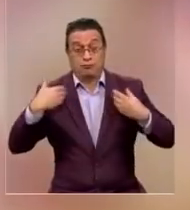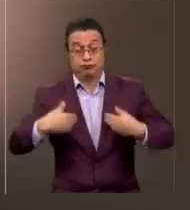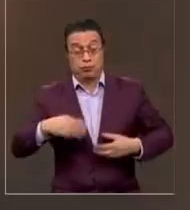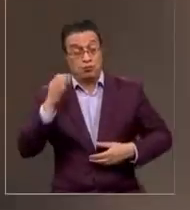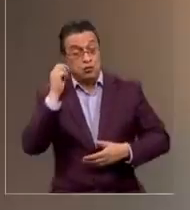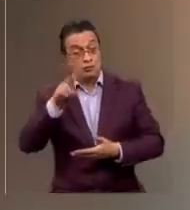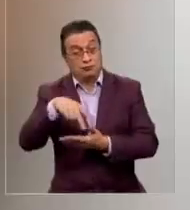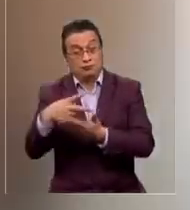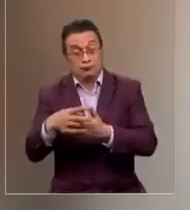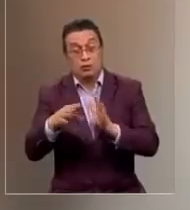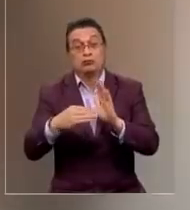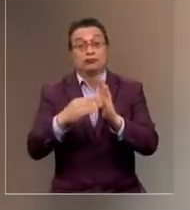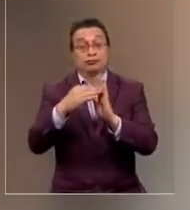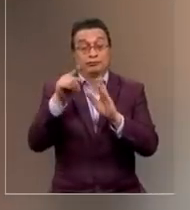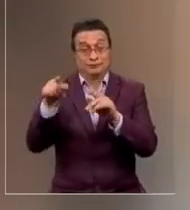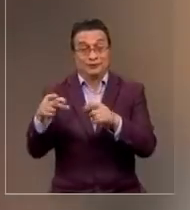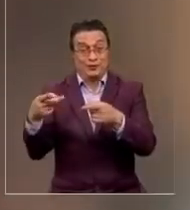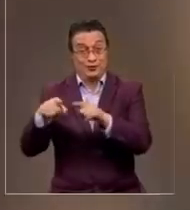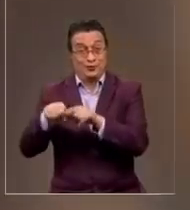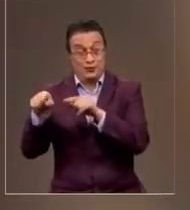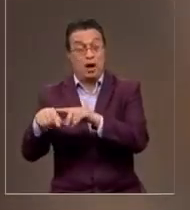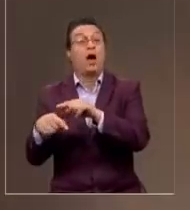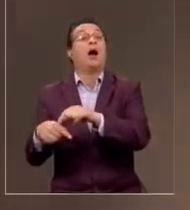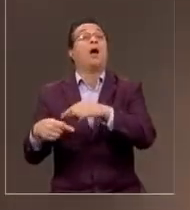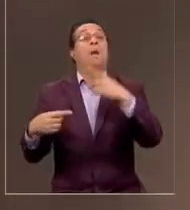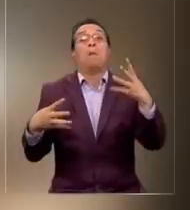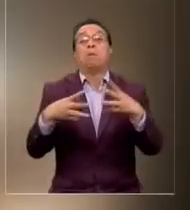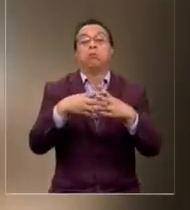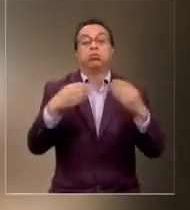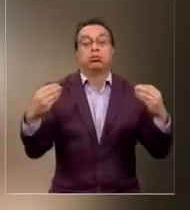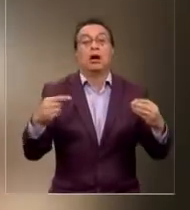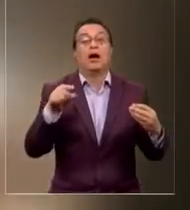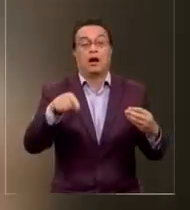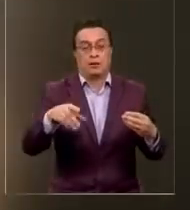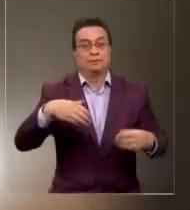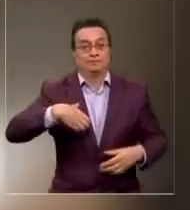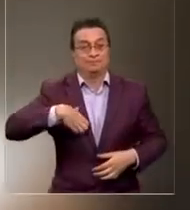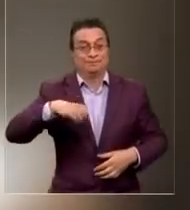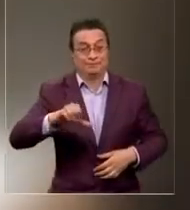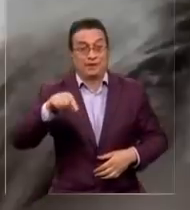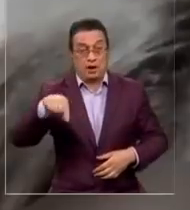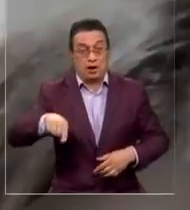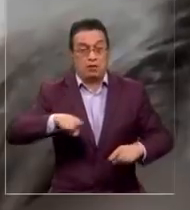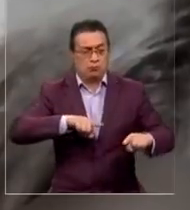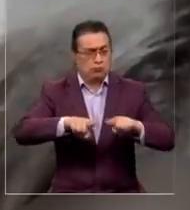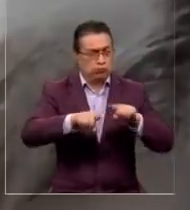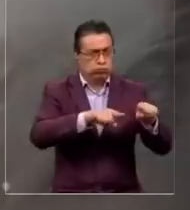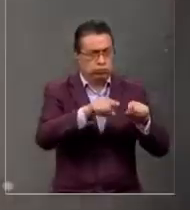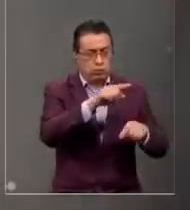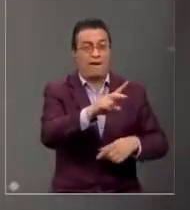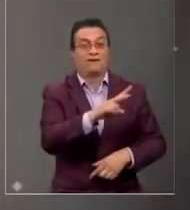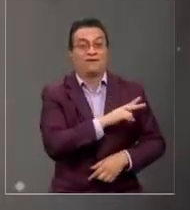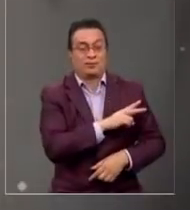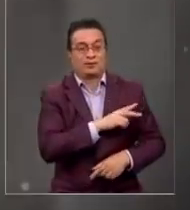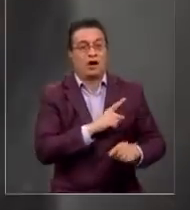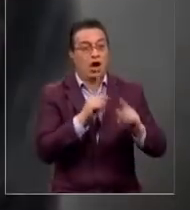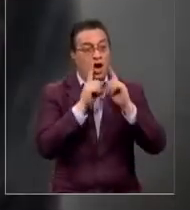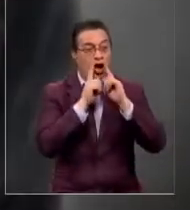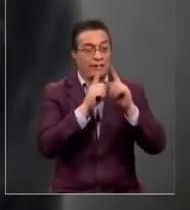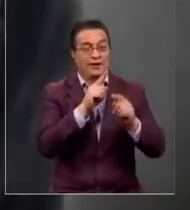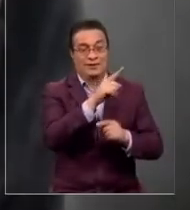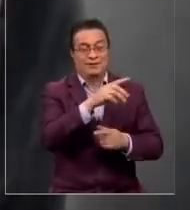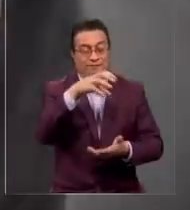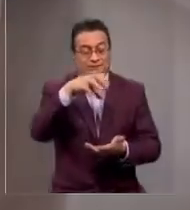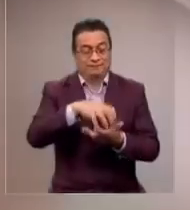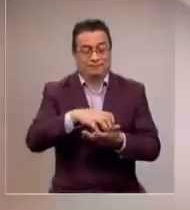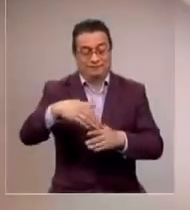ocupaba Igor González. Como les decíamos, hay diligencias en curso por parte de la Policía de Investigaciones en el plan de Valparaíso, en este hostal ubicado ahí en el sector